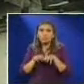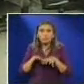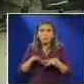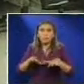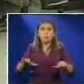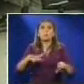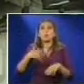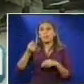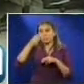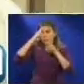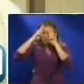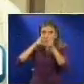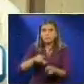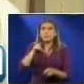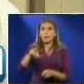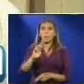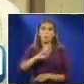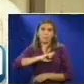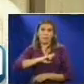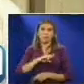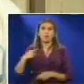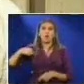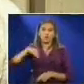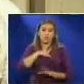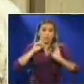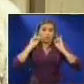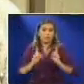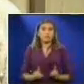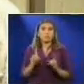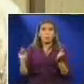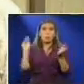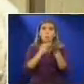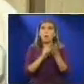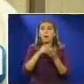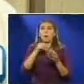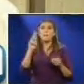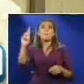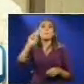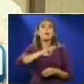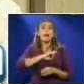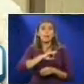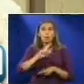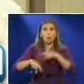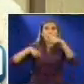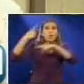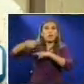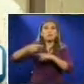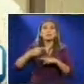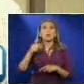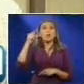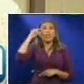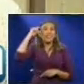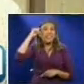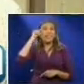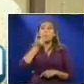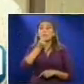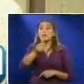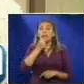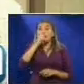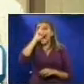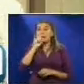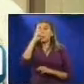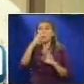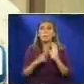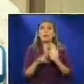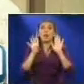podrán ser honradas con este laudo. Decidimos crear este premio que se entregará el próximo Día del Periodista del año